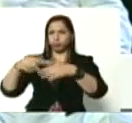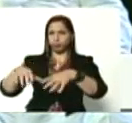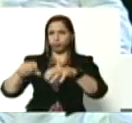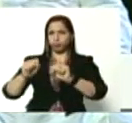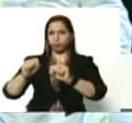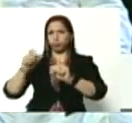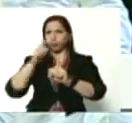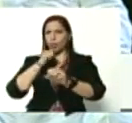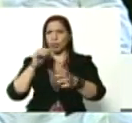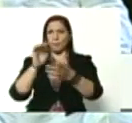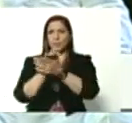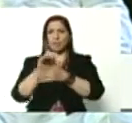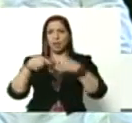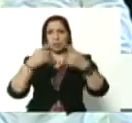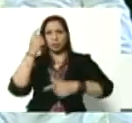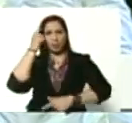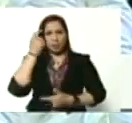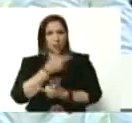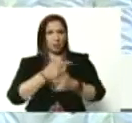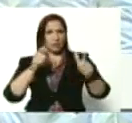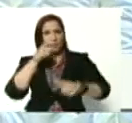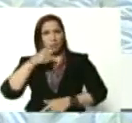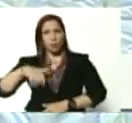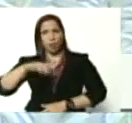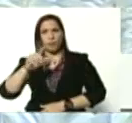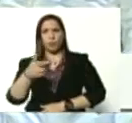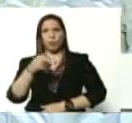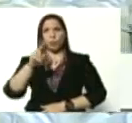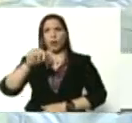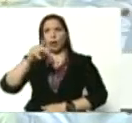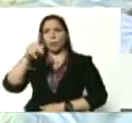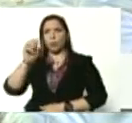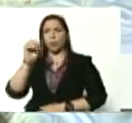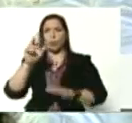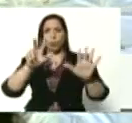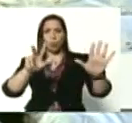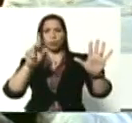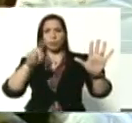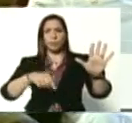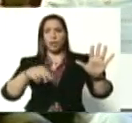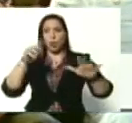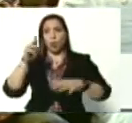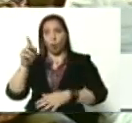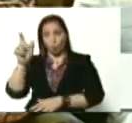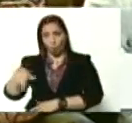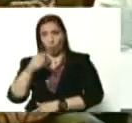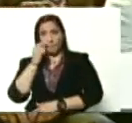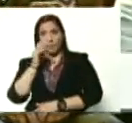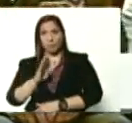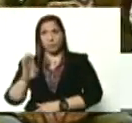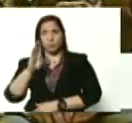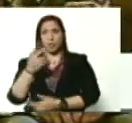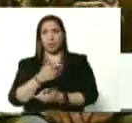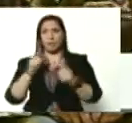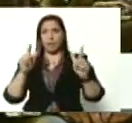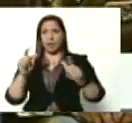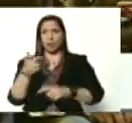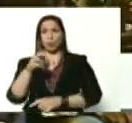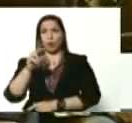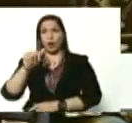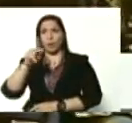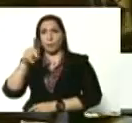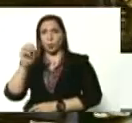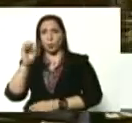y al día siguiente liberan al poblado del guapo el 8 bermúdez libera al poblado del guapo el